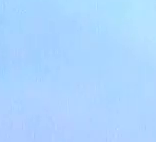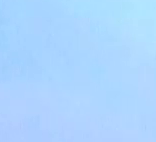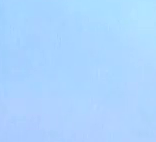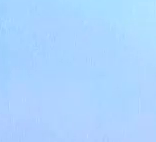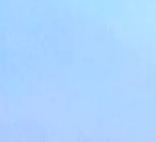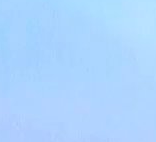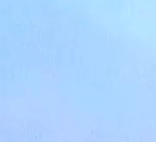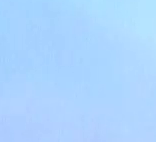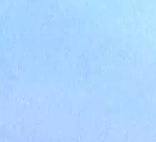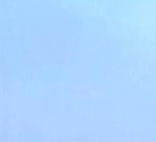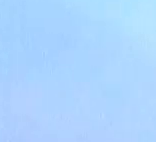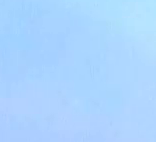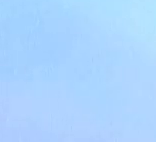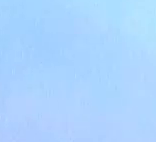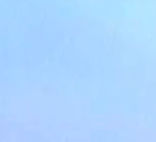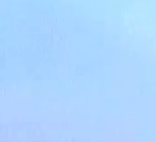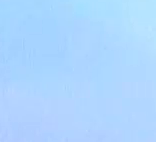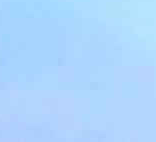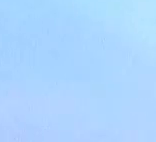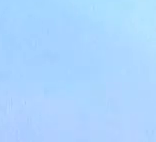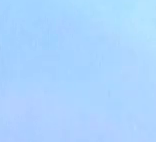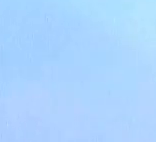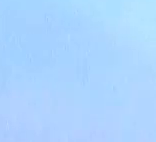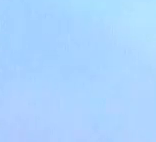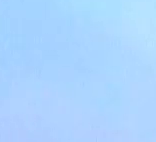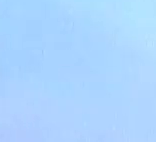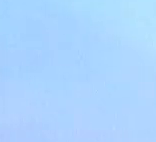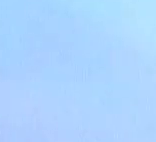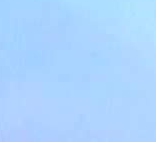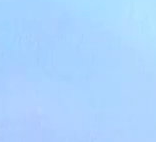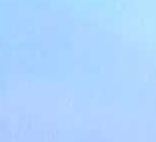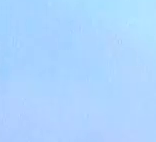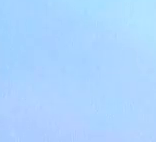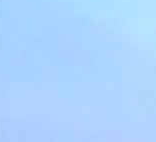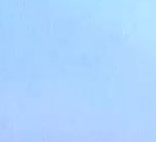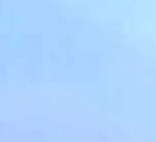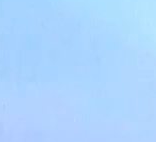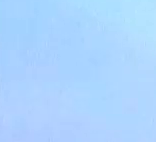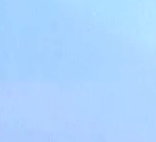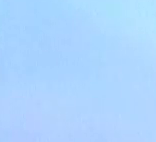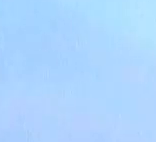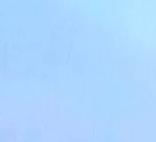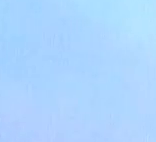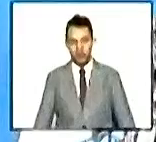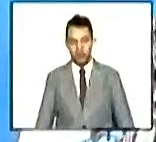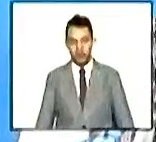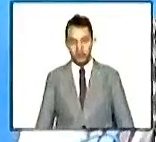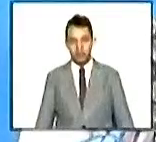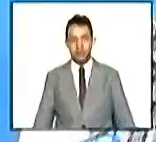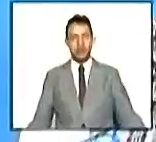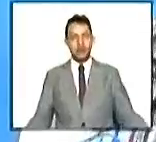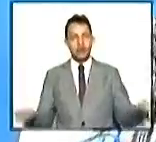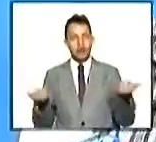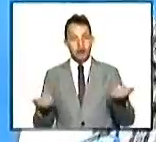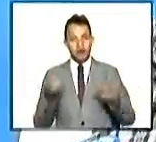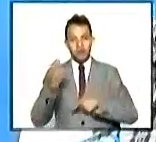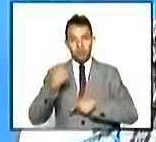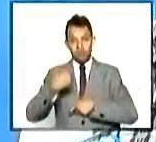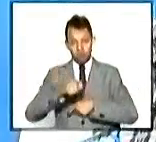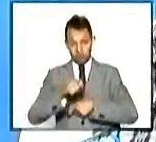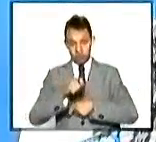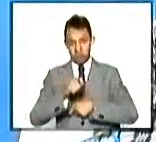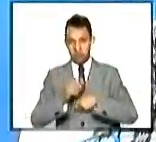ustedes consiguen en tiendas naturistas. Bildren, 10 años en el mercado. Está próxima